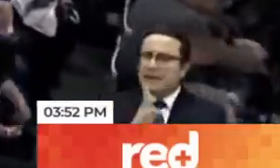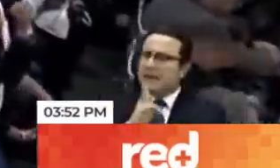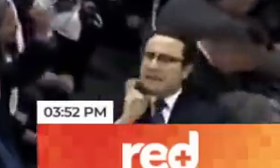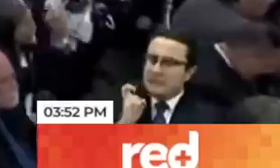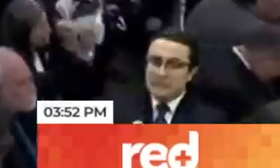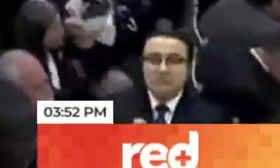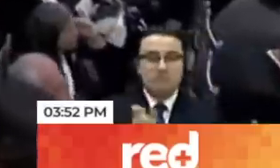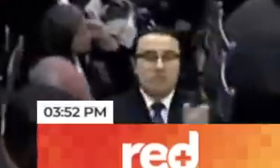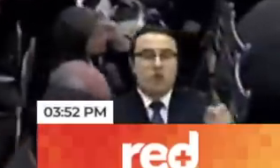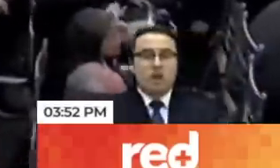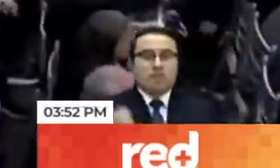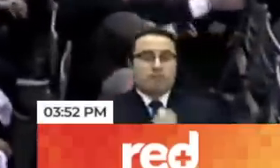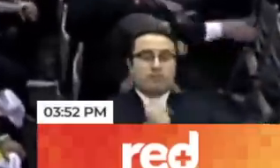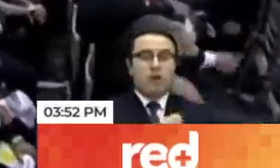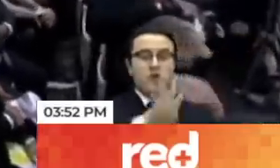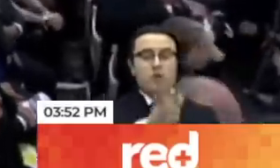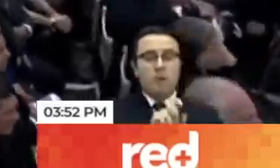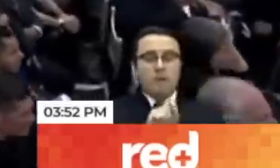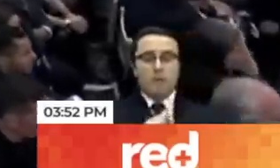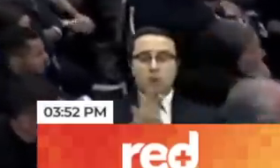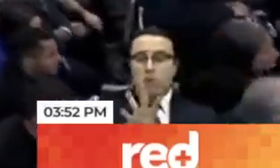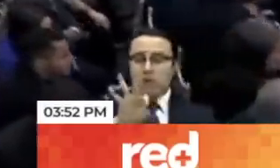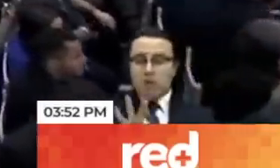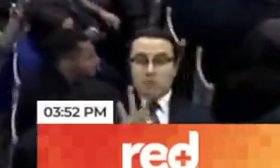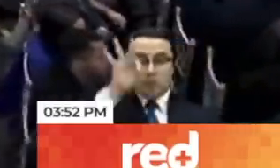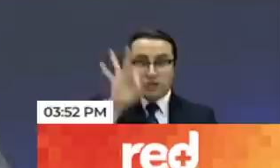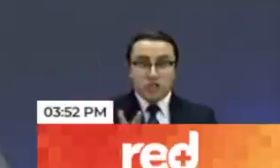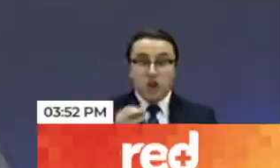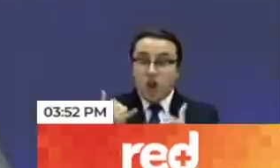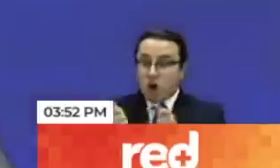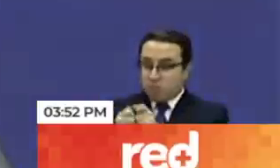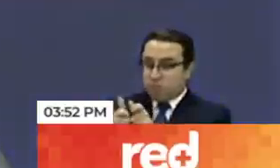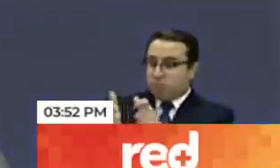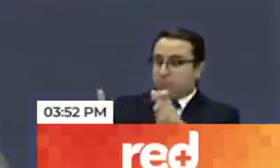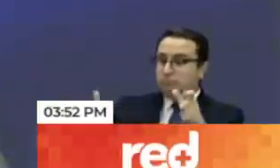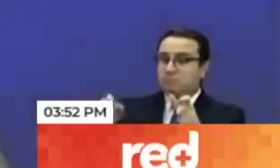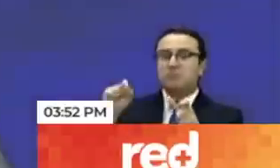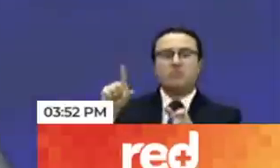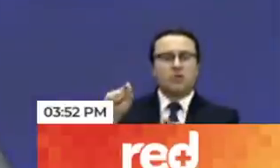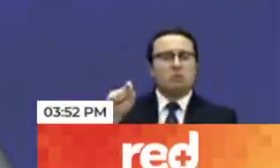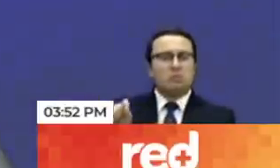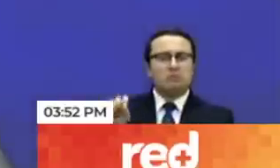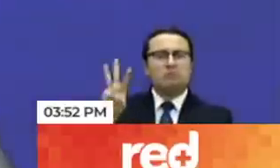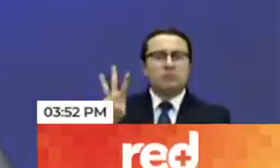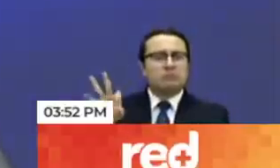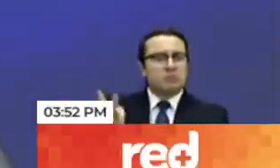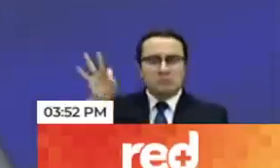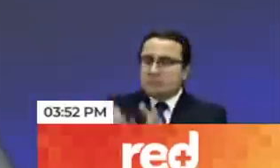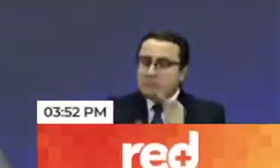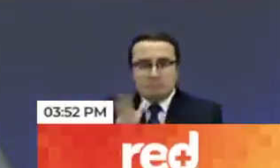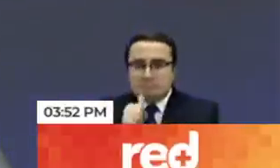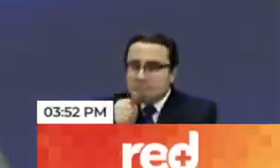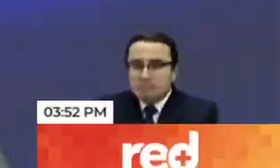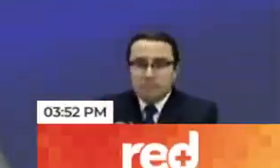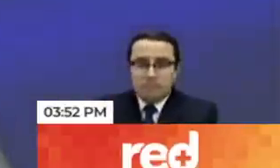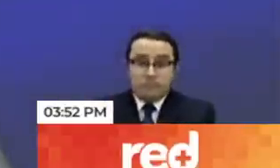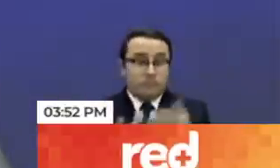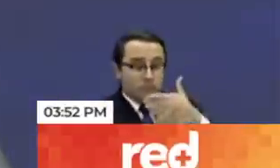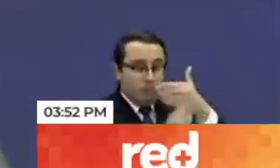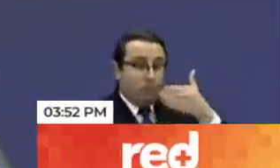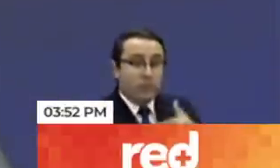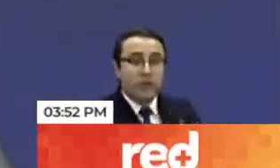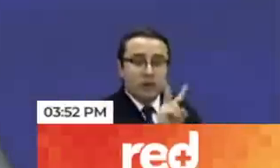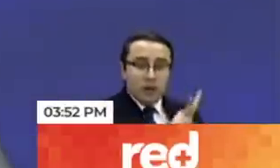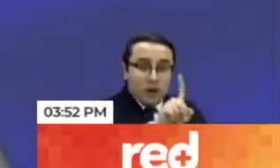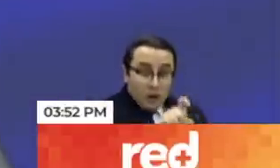de desempleo del 9.4%. Hoy es del 11.3%. Una tasa de pobreza aún dolorosa del 26%, pero